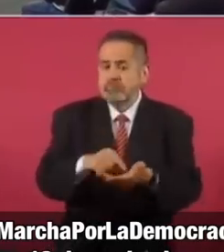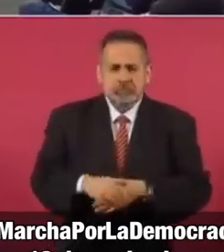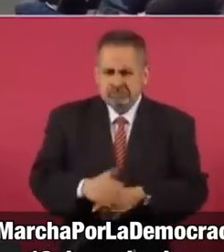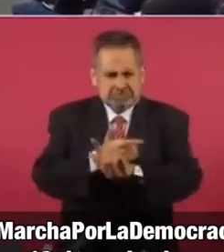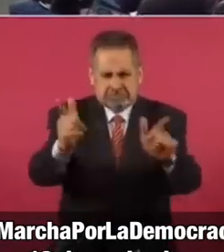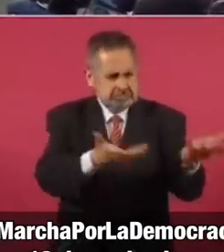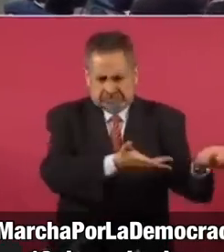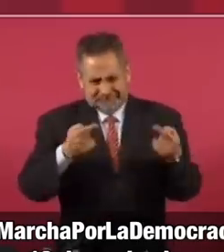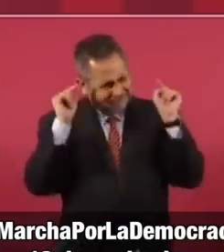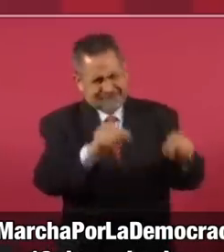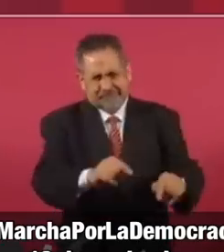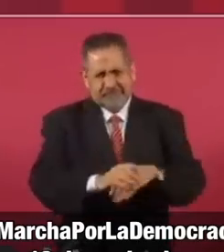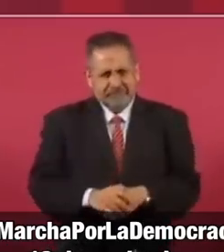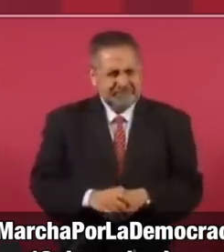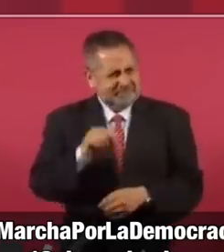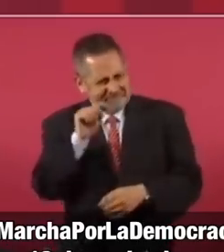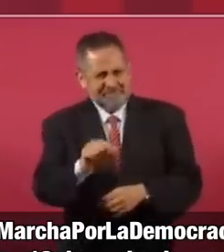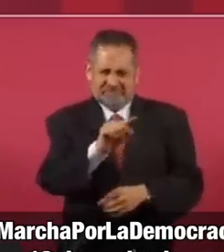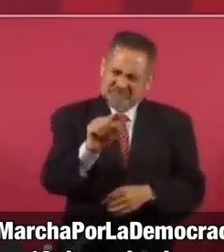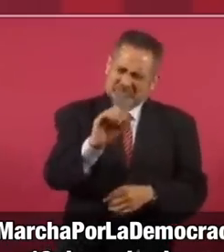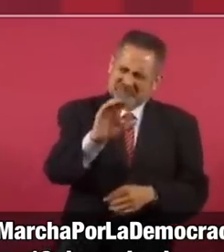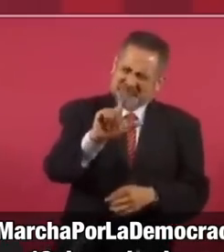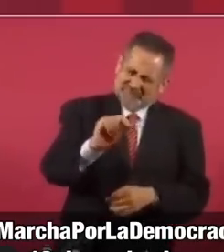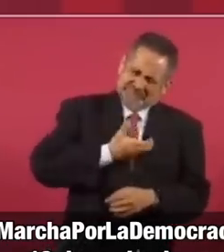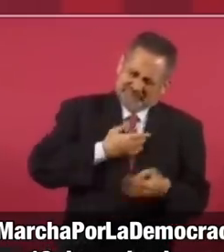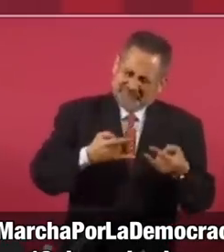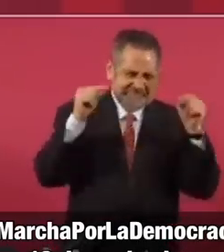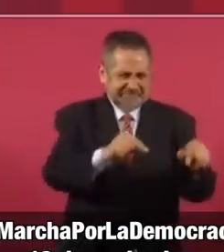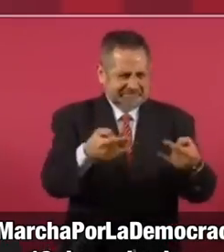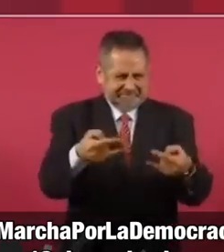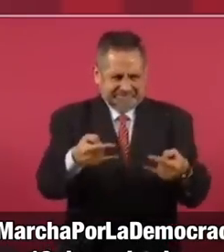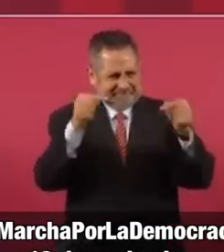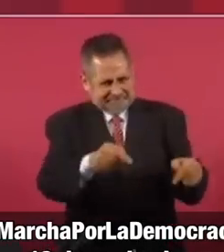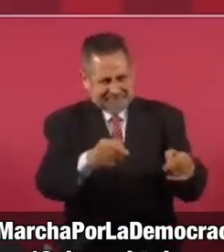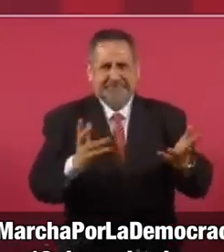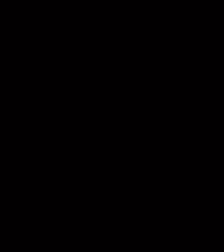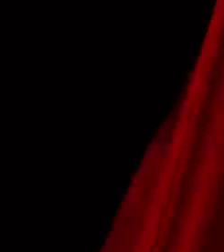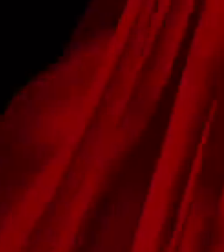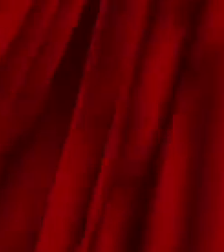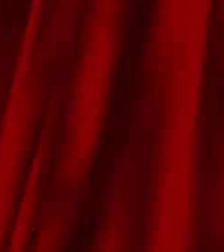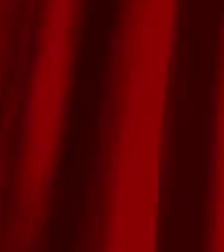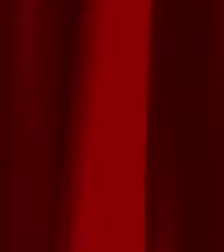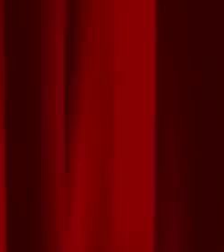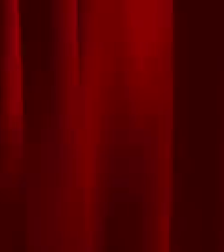que vengan al Zócalo. Zócalo, Zócalo, Zócalo, Zócalo. Bueno, ya. Allá.